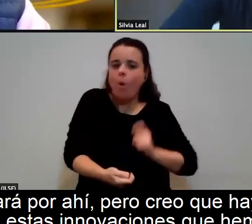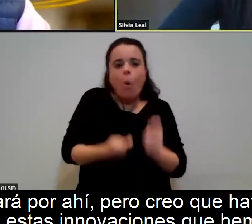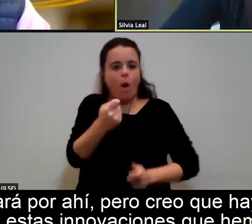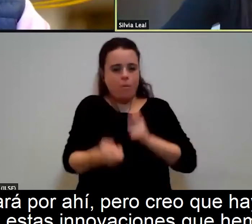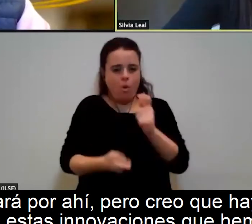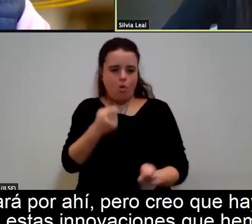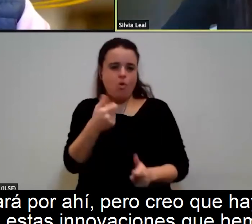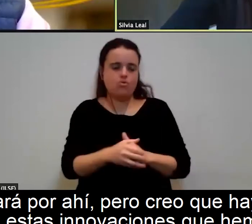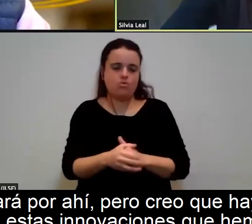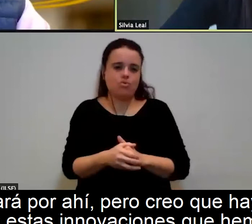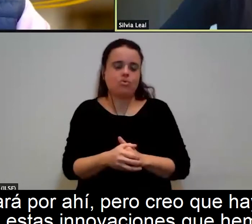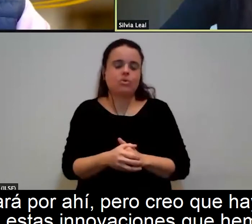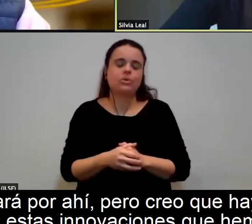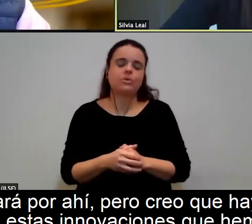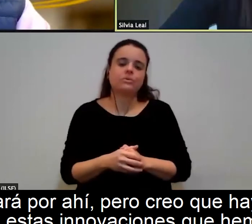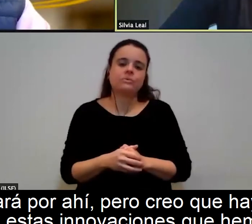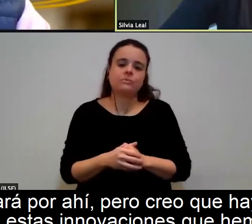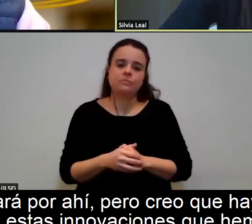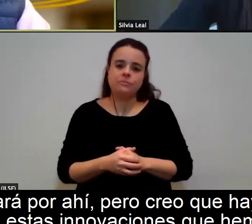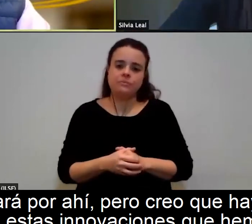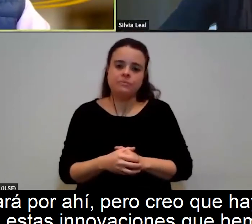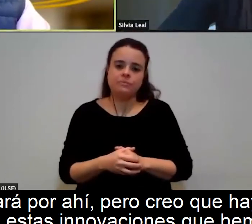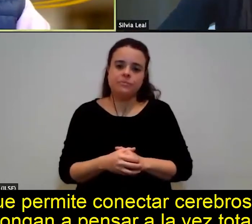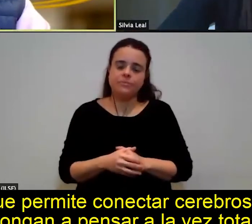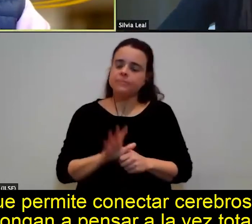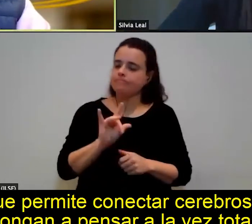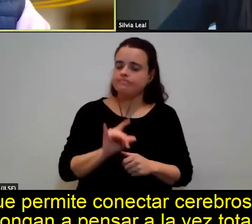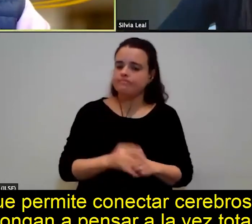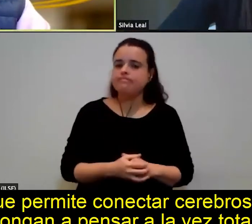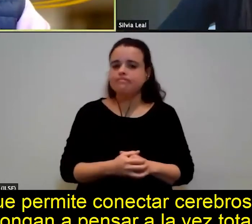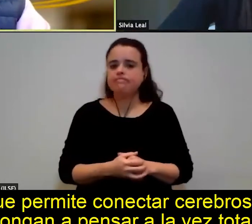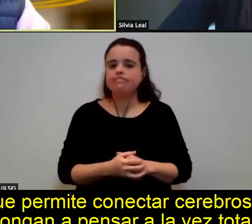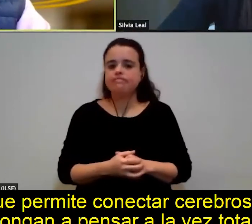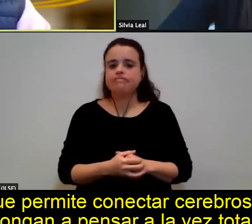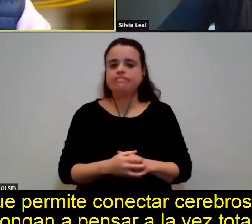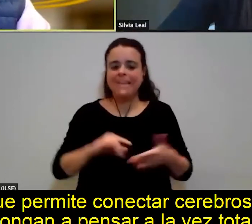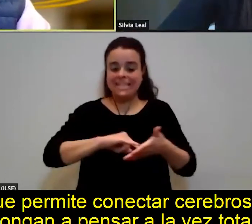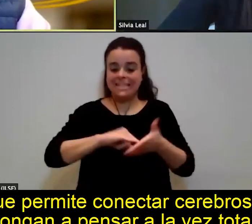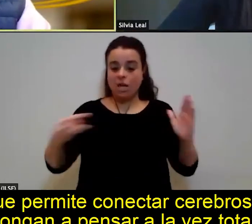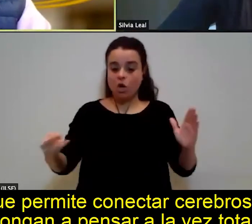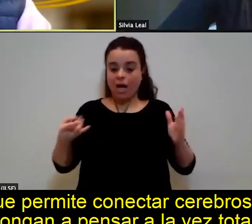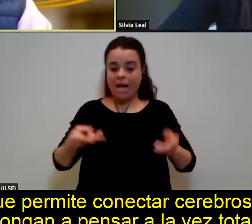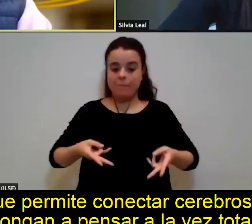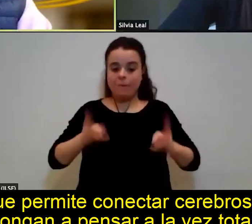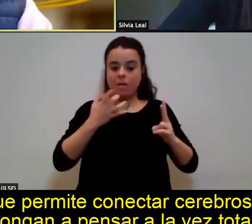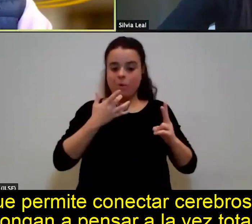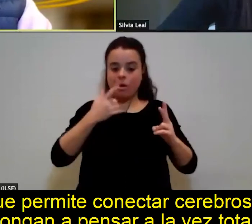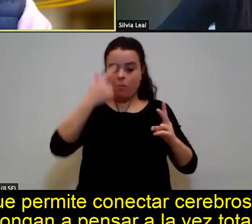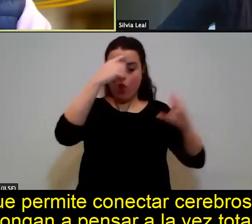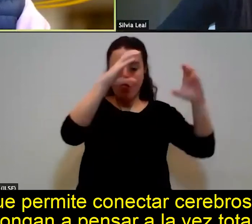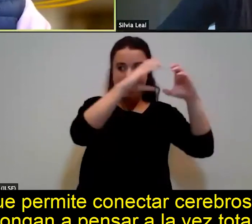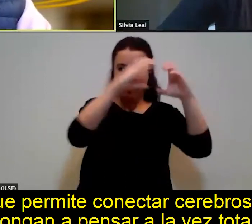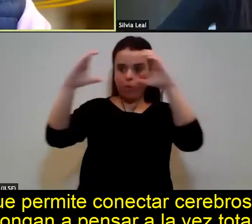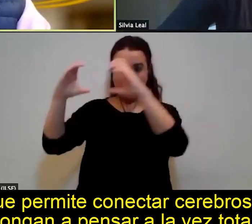otras innovaciones de las que hemos hablado antes. Uh-huh. Y la tecnología que permite conectar cerebros, es decir, que varias